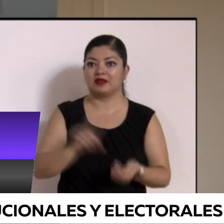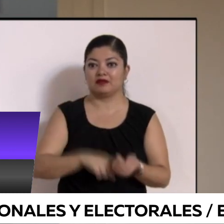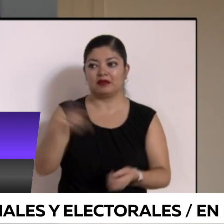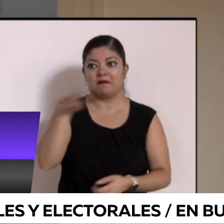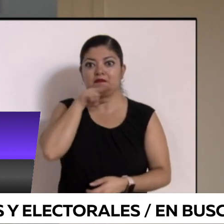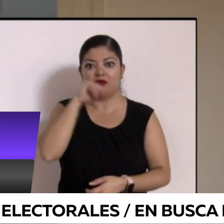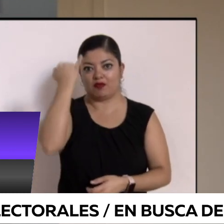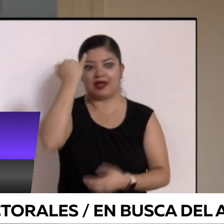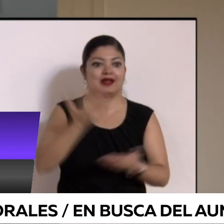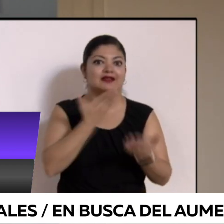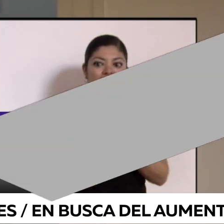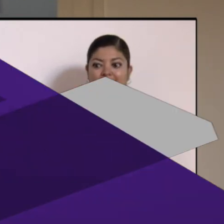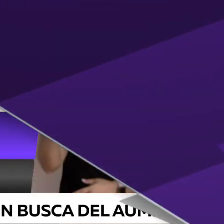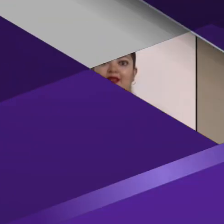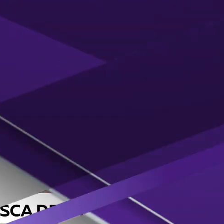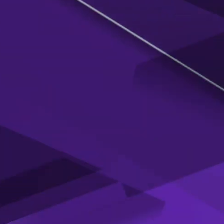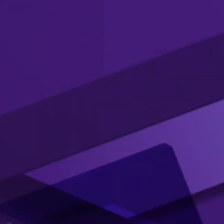y por ello lo reconocemos.